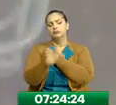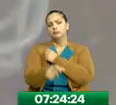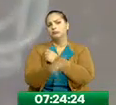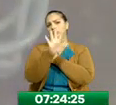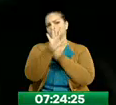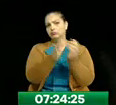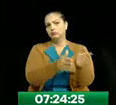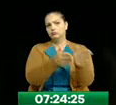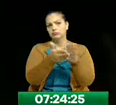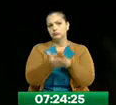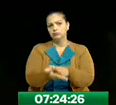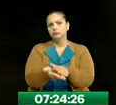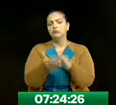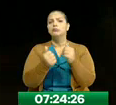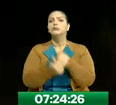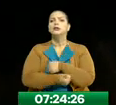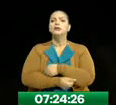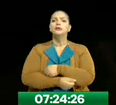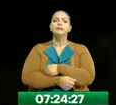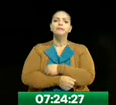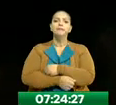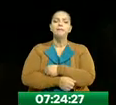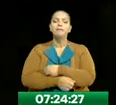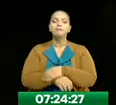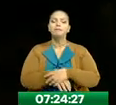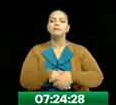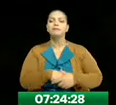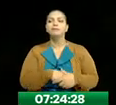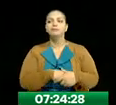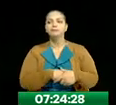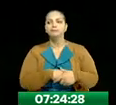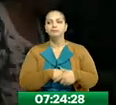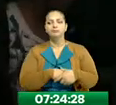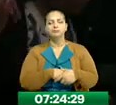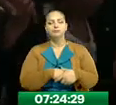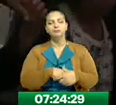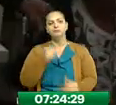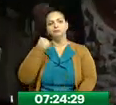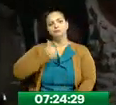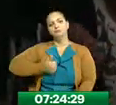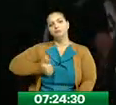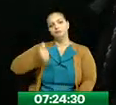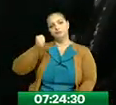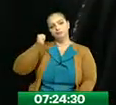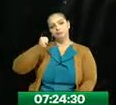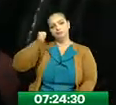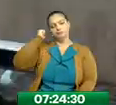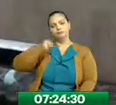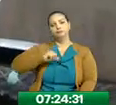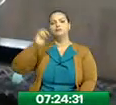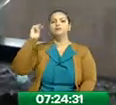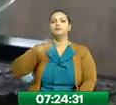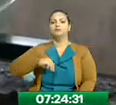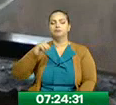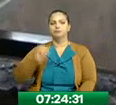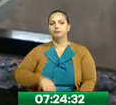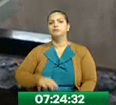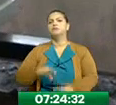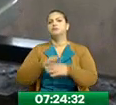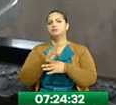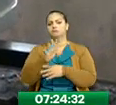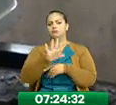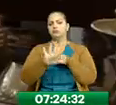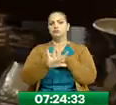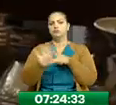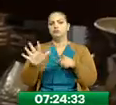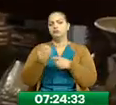pasado martes tras un deslave ocurrido en el sector de Cotaló. Aquí sus familiares cuentan que les han negado el seguro